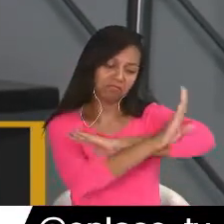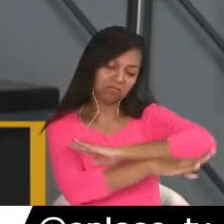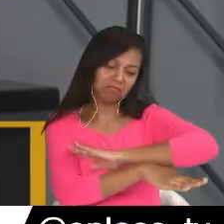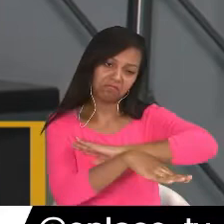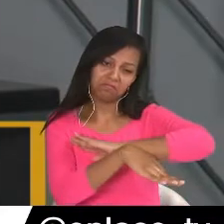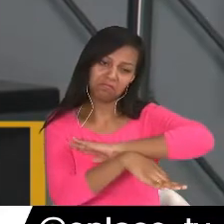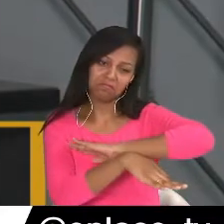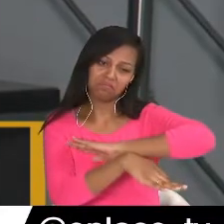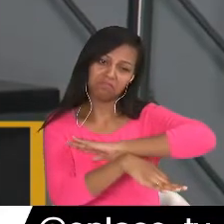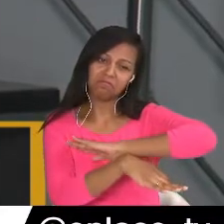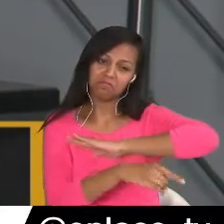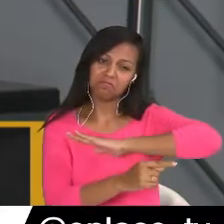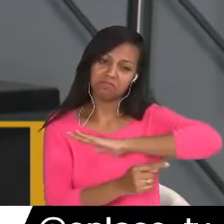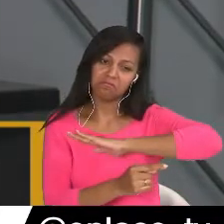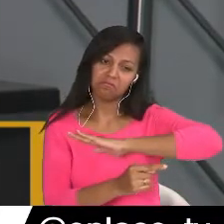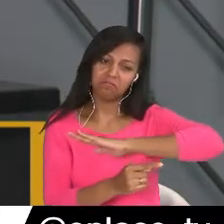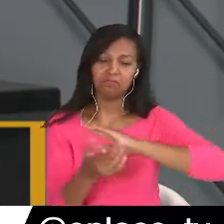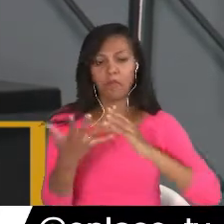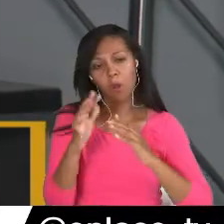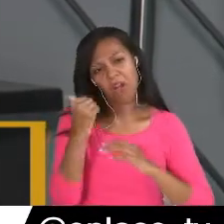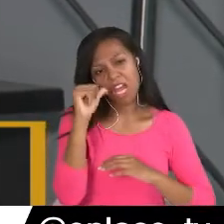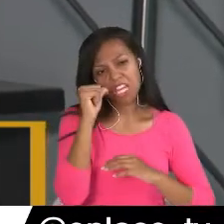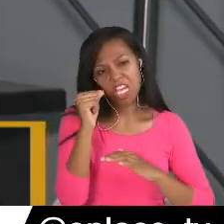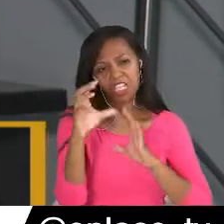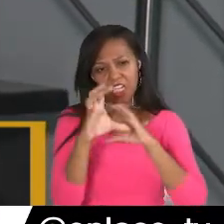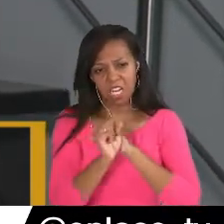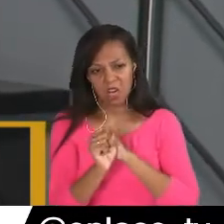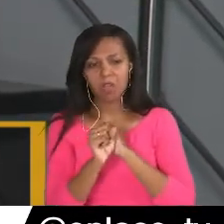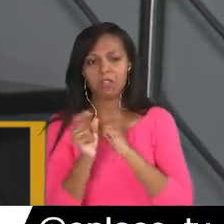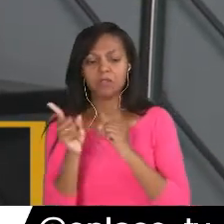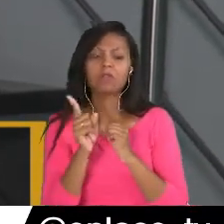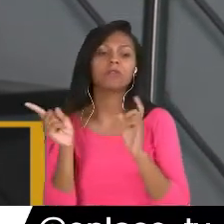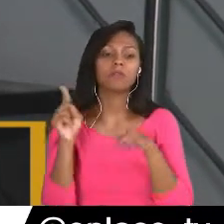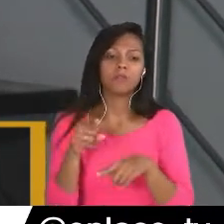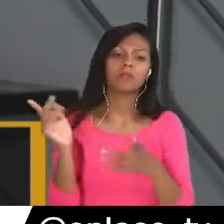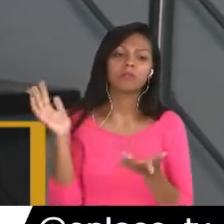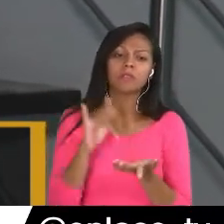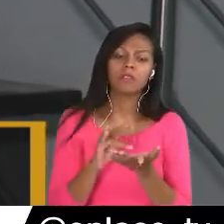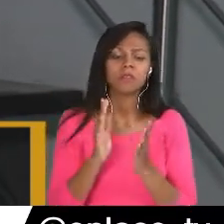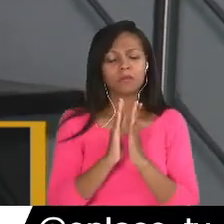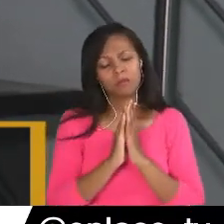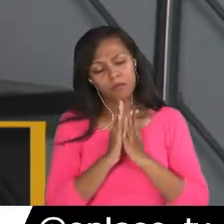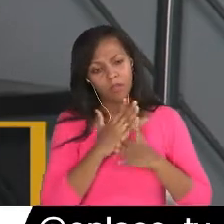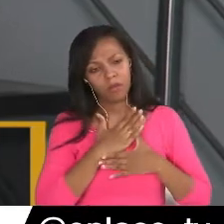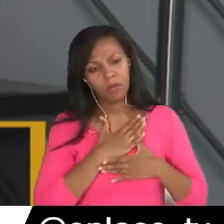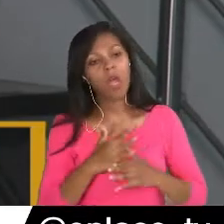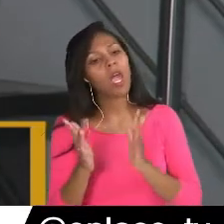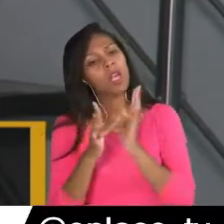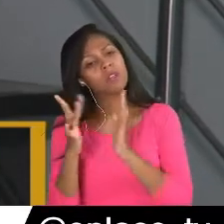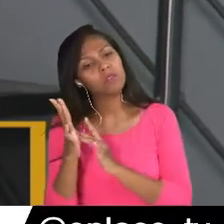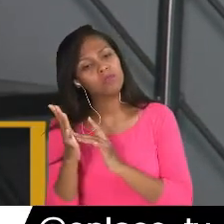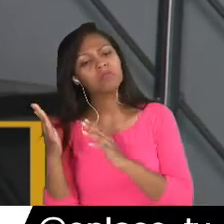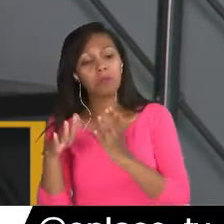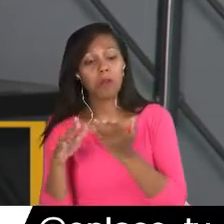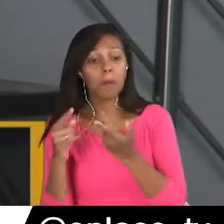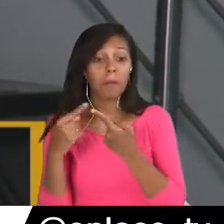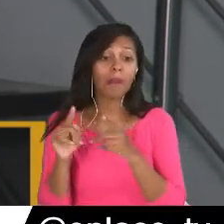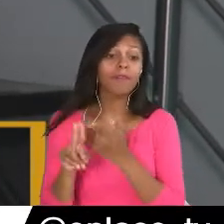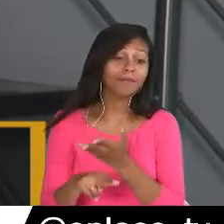central que nadie se puede perder porque tenemos que vivir la experiencia de la Pascua, es decir, que Cristo murió pero resucitó. Y